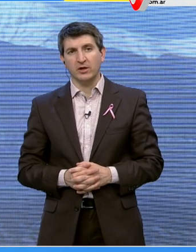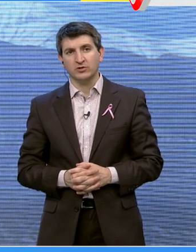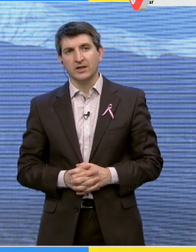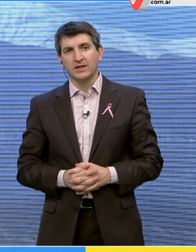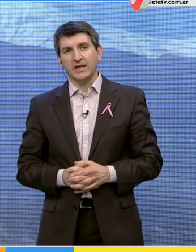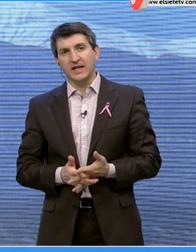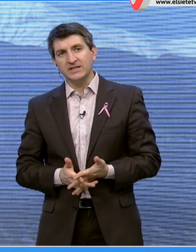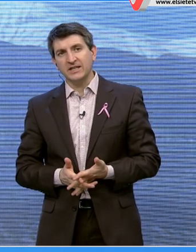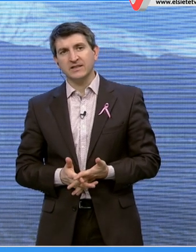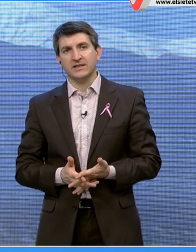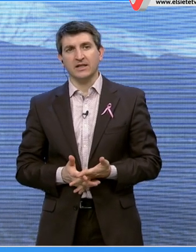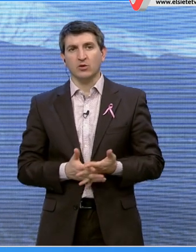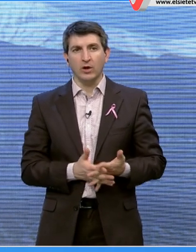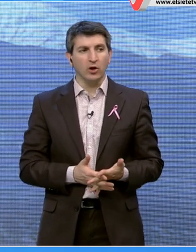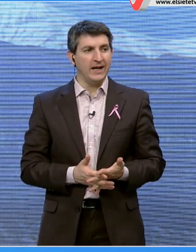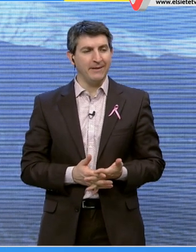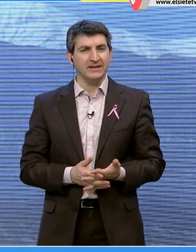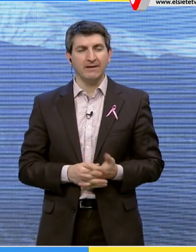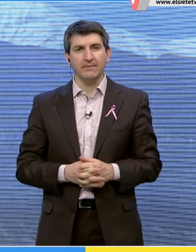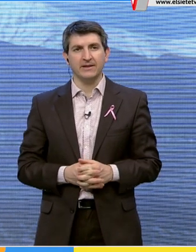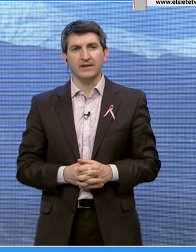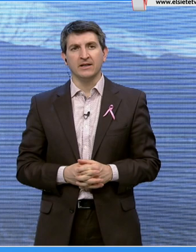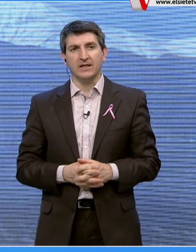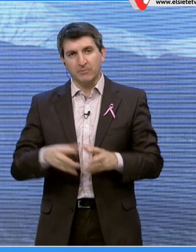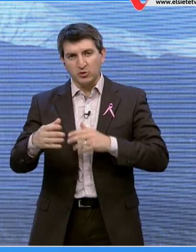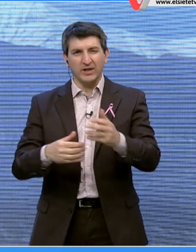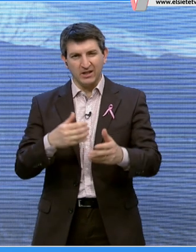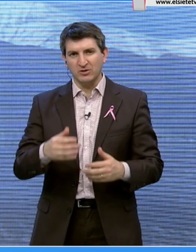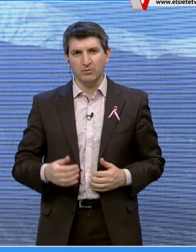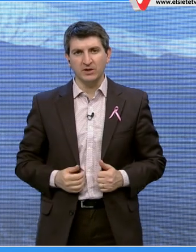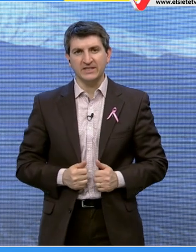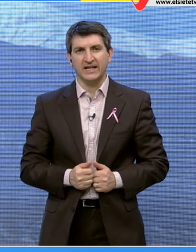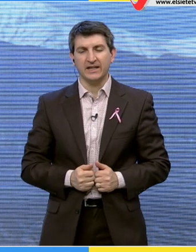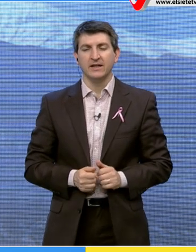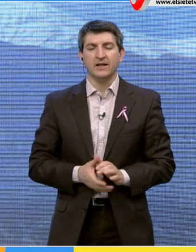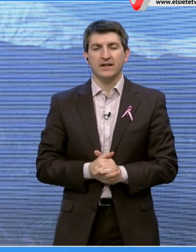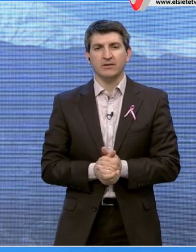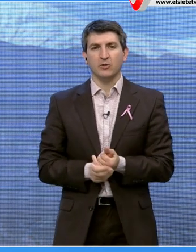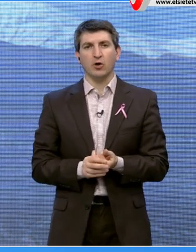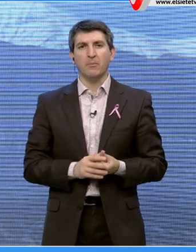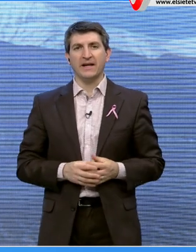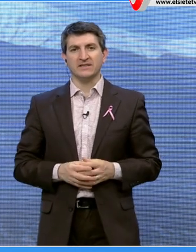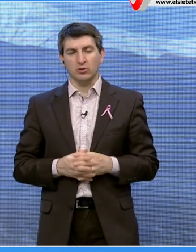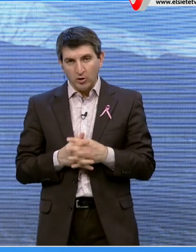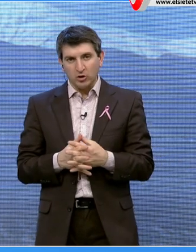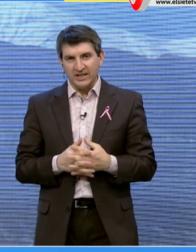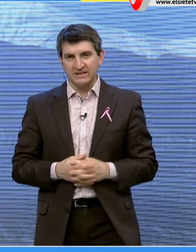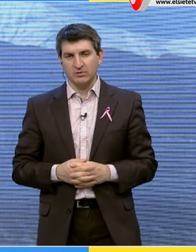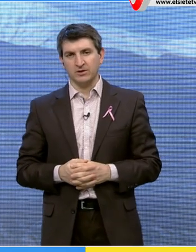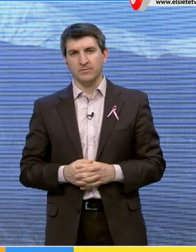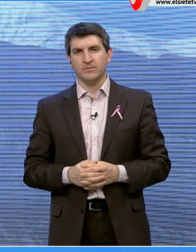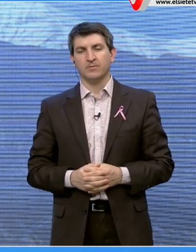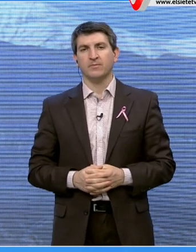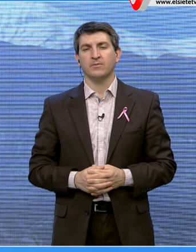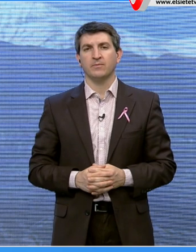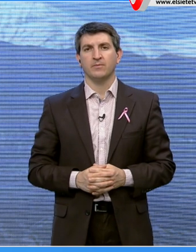la zona de vestuarios hinchas este y jugadores Lamentablemente y después hubo una intervención policial ahí este un poco compleja si tomó nota de